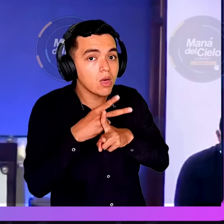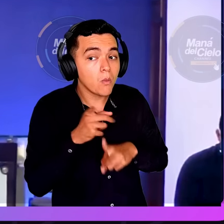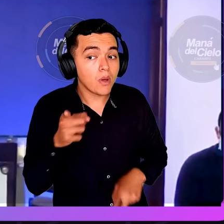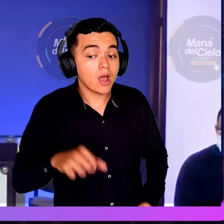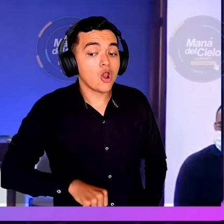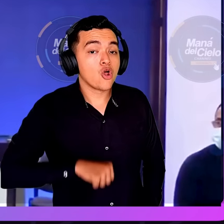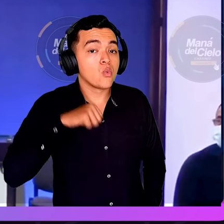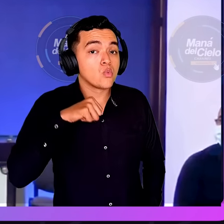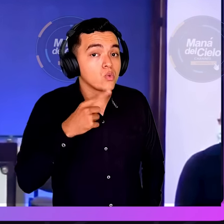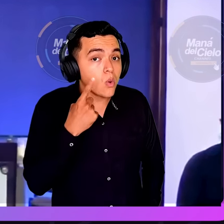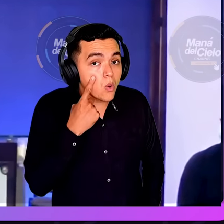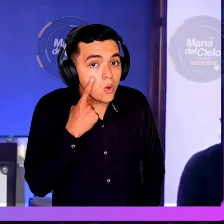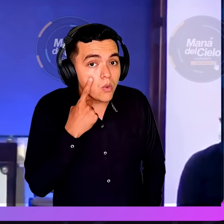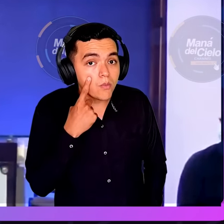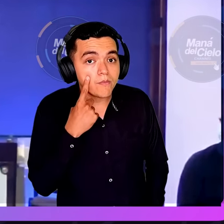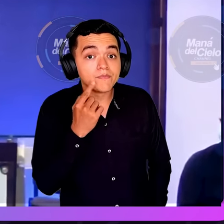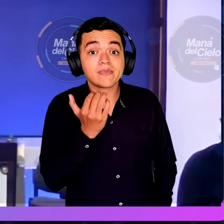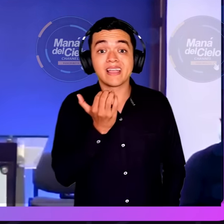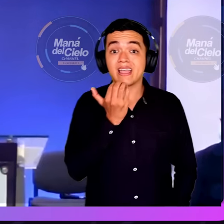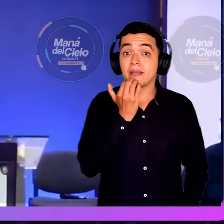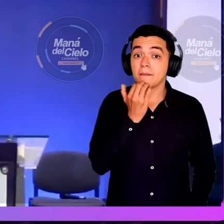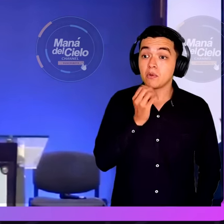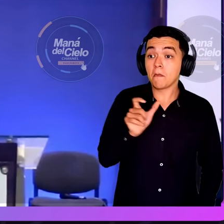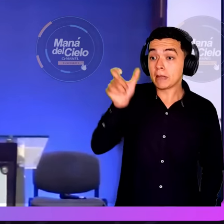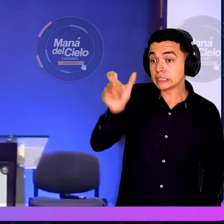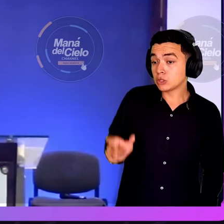hombre lascivo, porque era un hombre